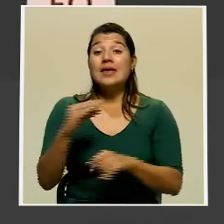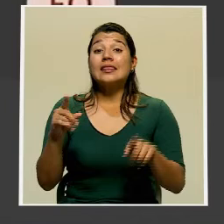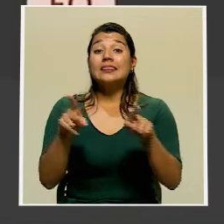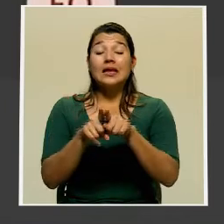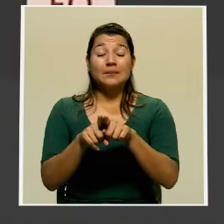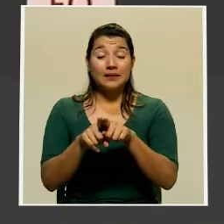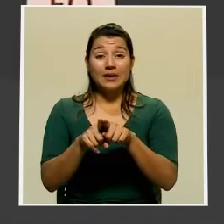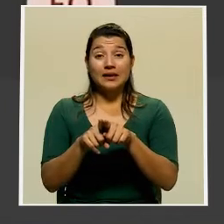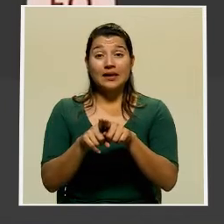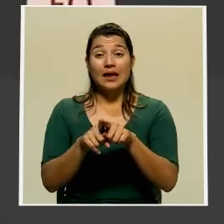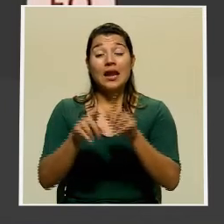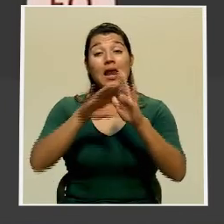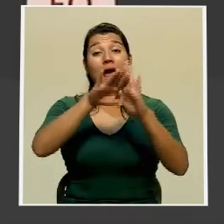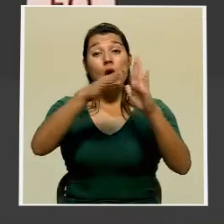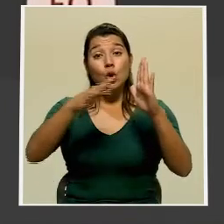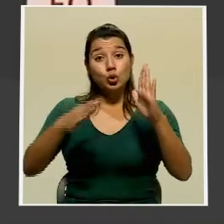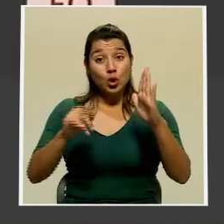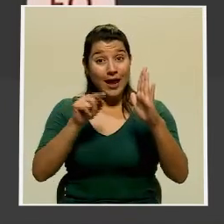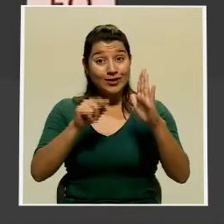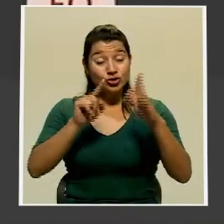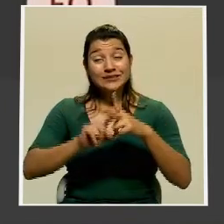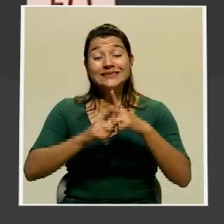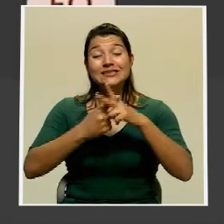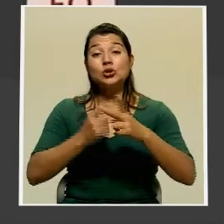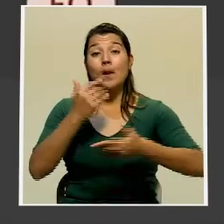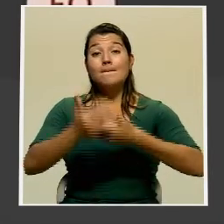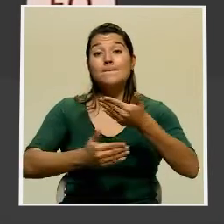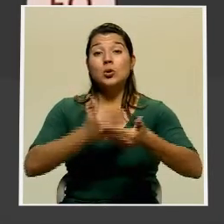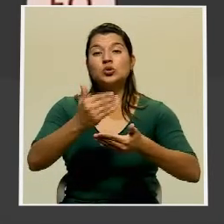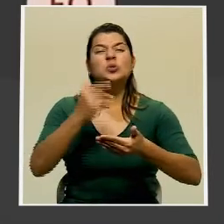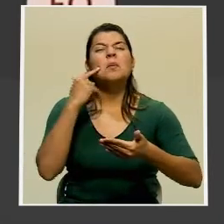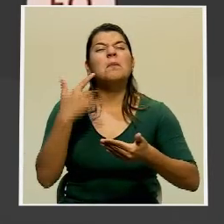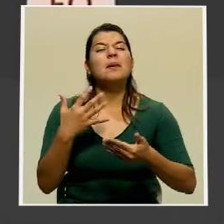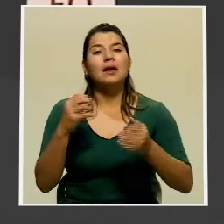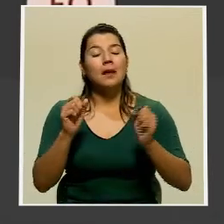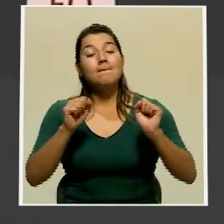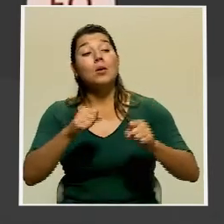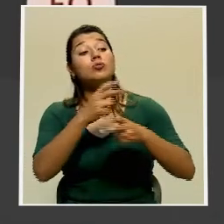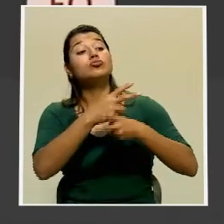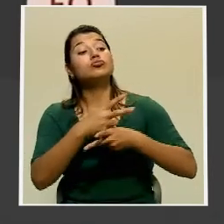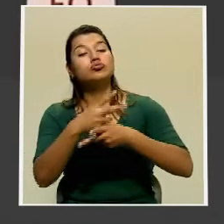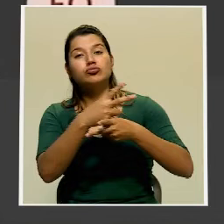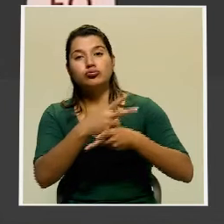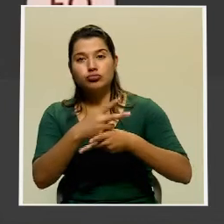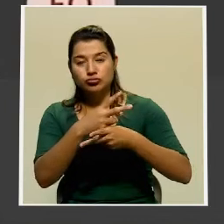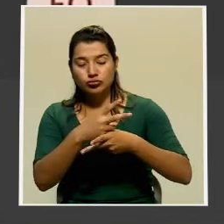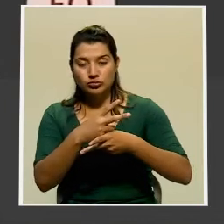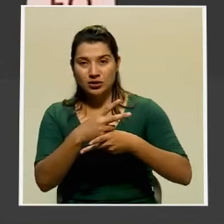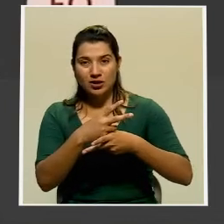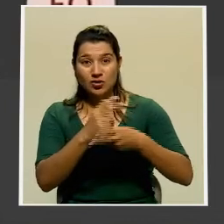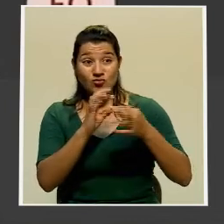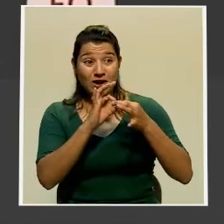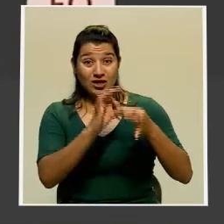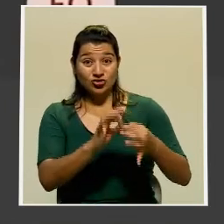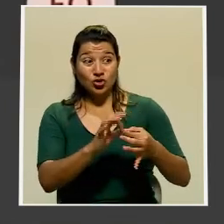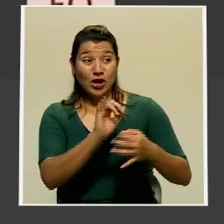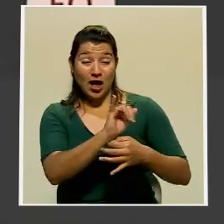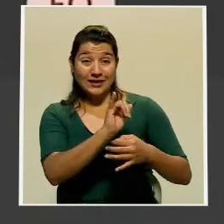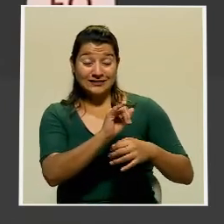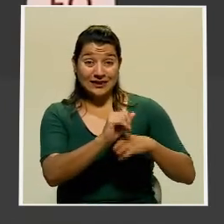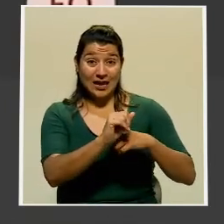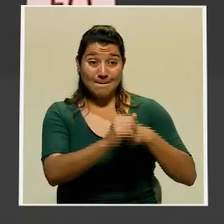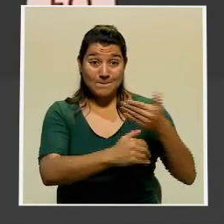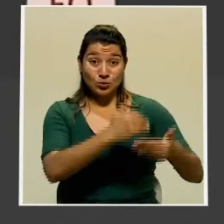También la Contraloría inició un proceso de supervisión y de esta campaña